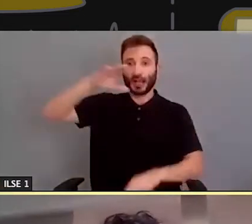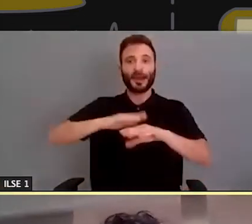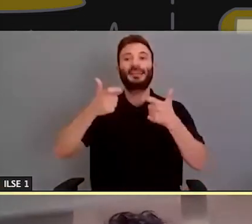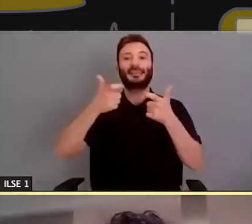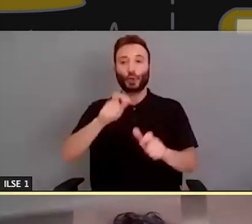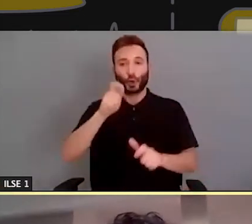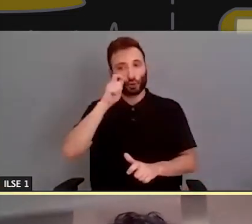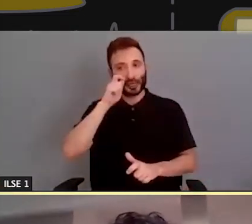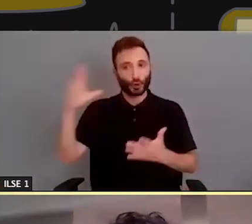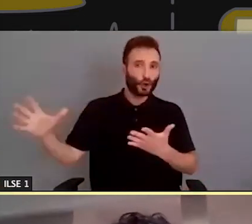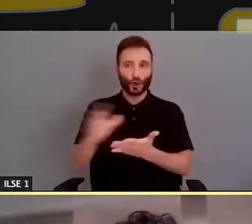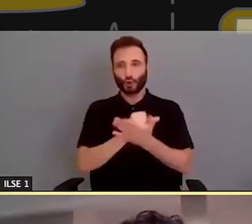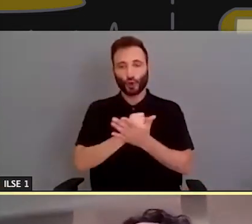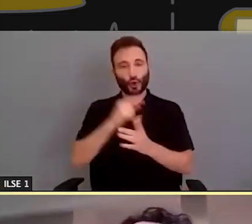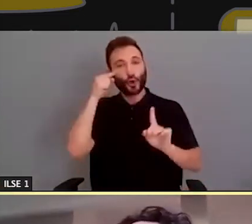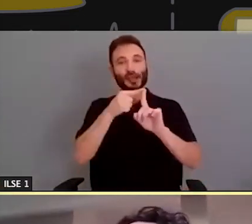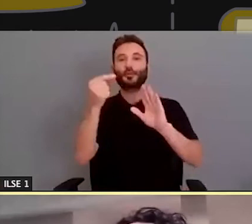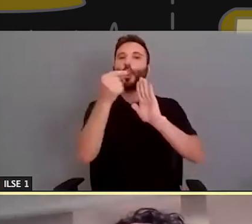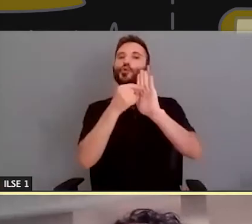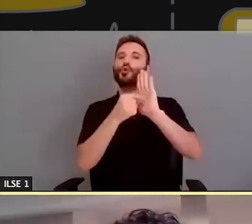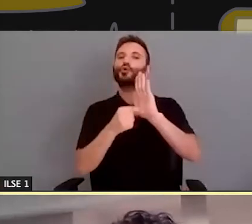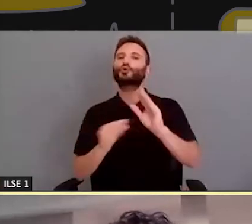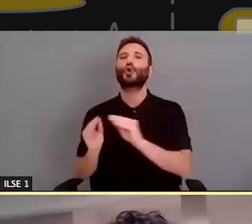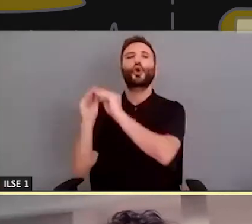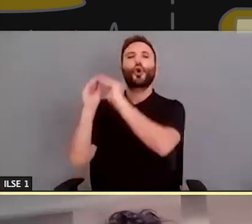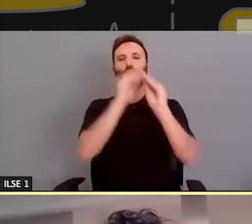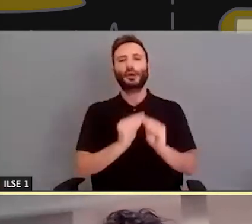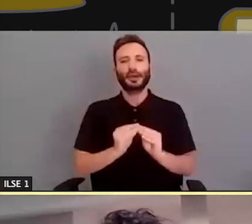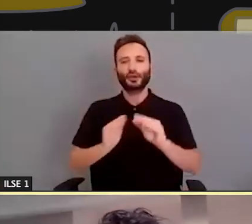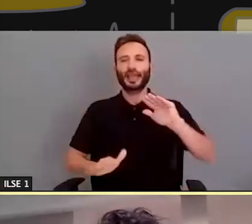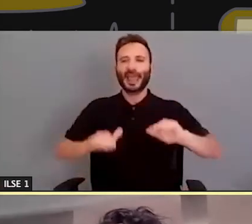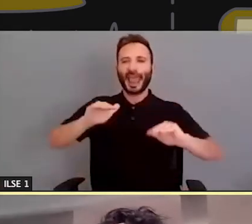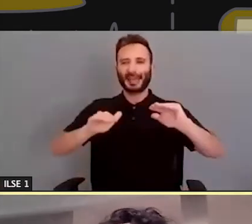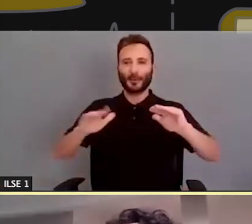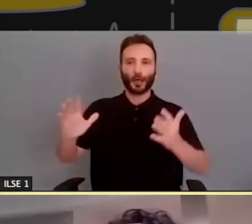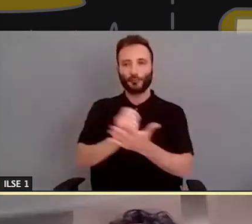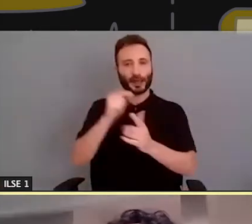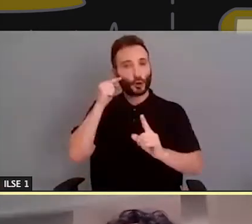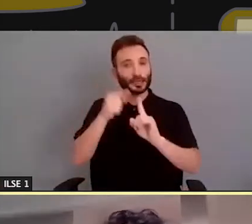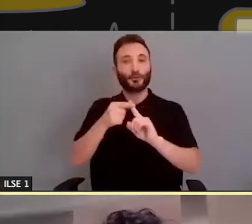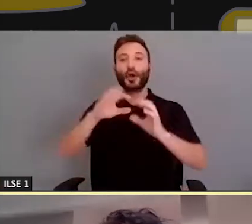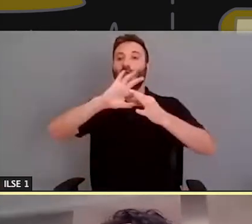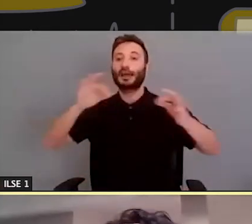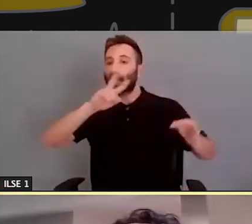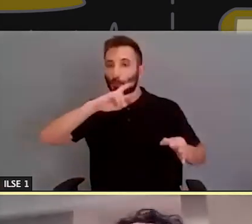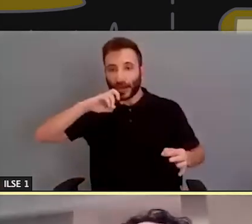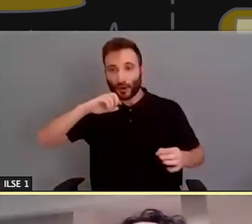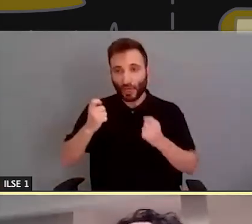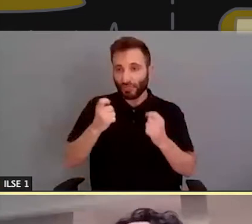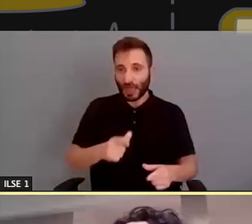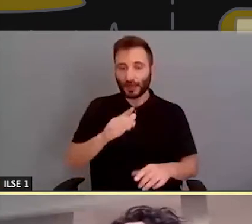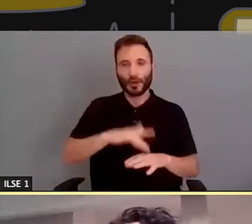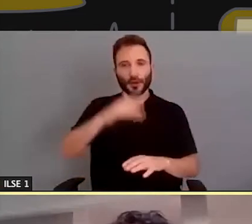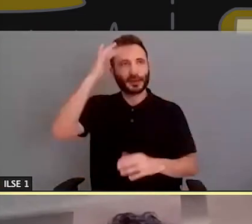¿no? Con unos criterios que sean homogéneos y equilibrados a lo largo de toda la cadena de valor. Hemos visto que de nada sirve tener